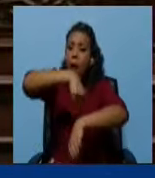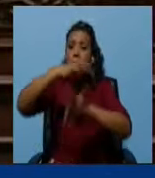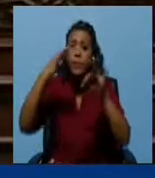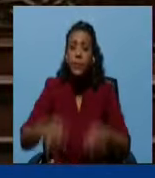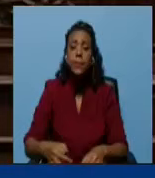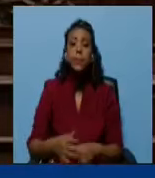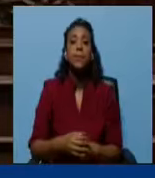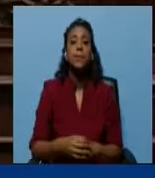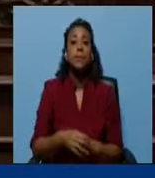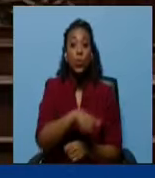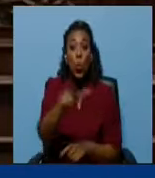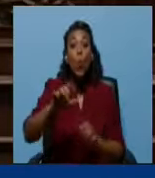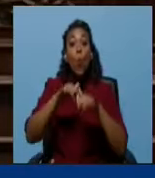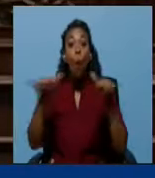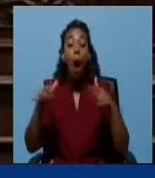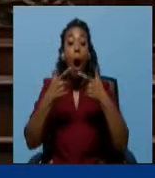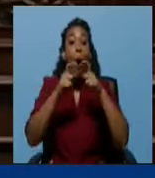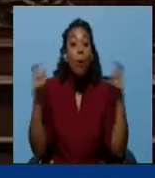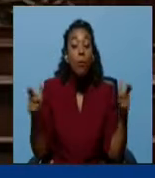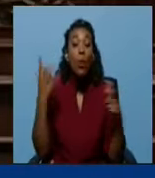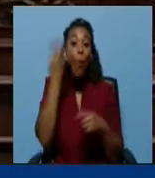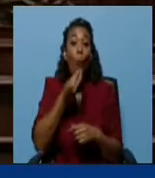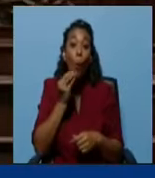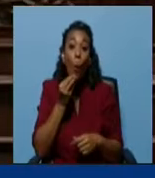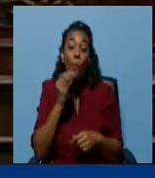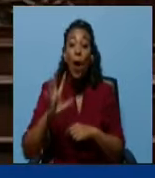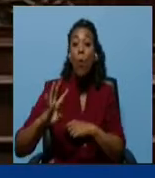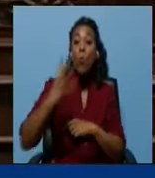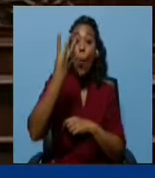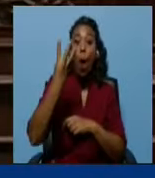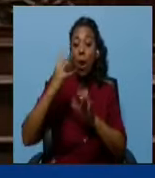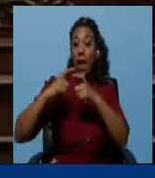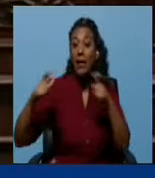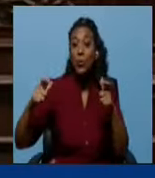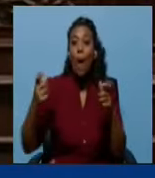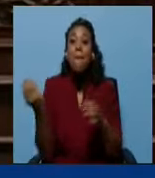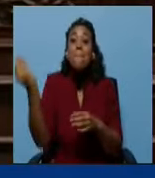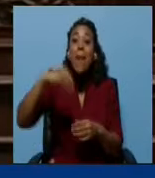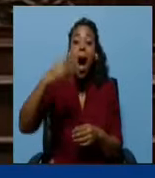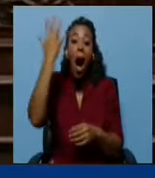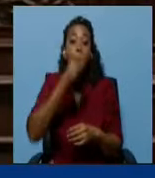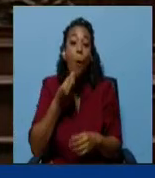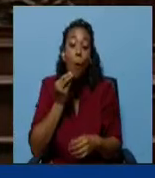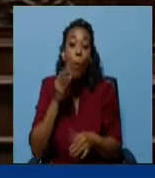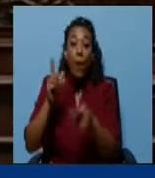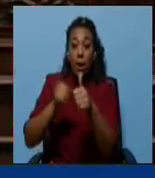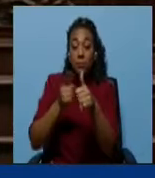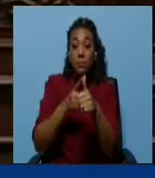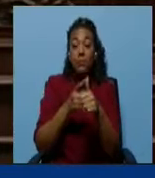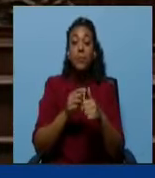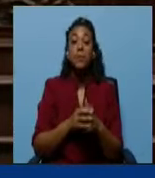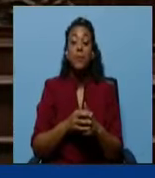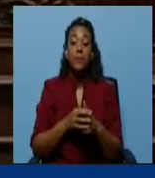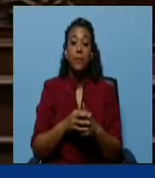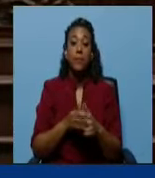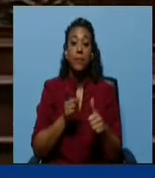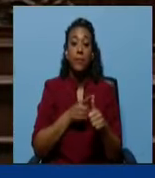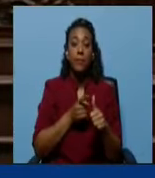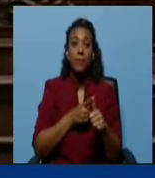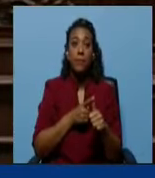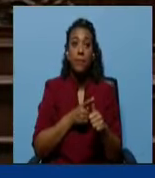Igualmente de la generación joven, cuarta generación, yo le pido a